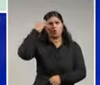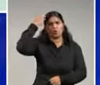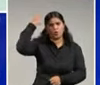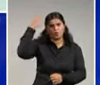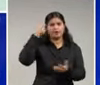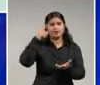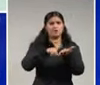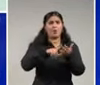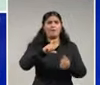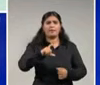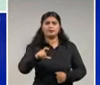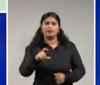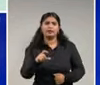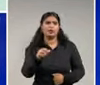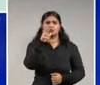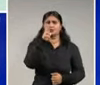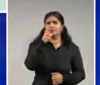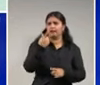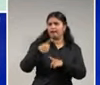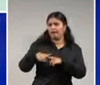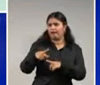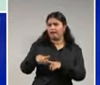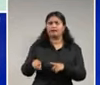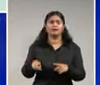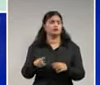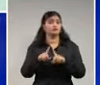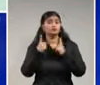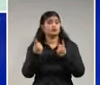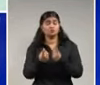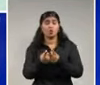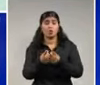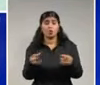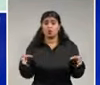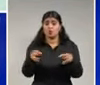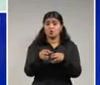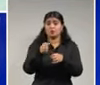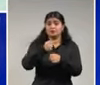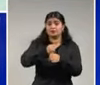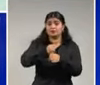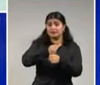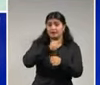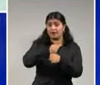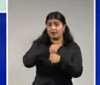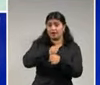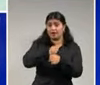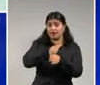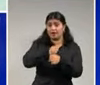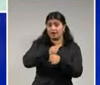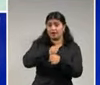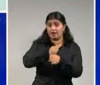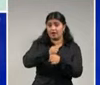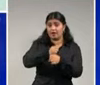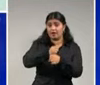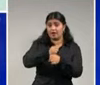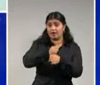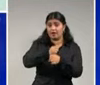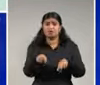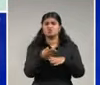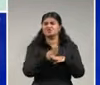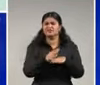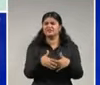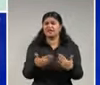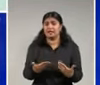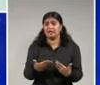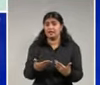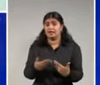organismos, pero indiscutiblemente creo que es una enseñanza de lo que nos puede pasar si no